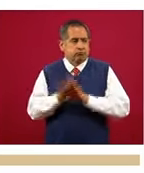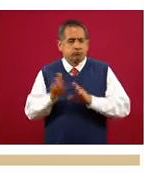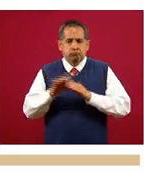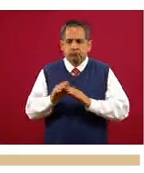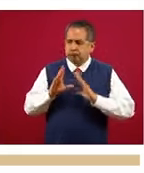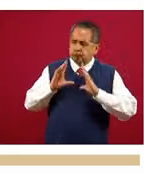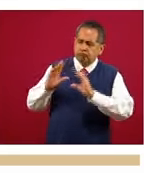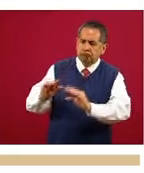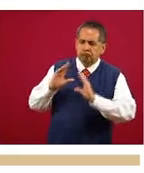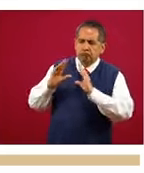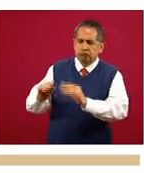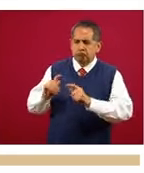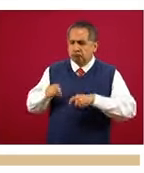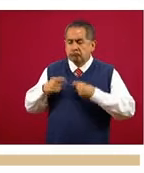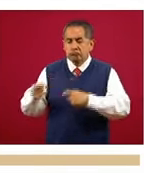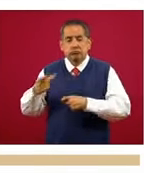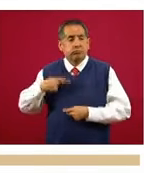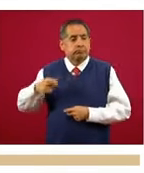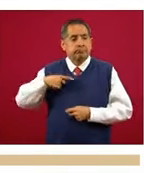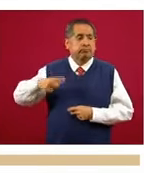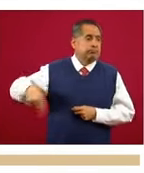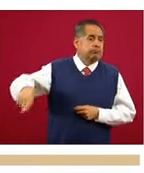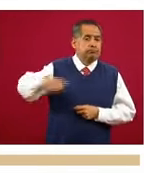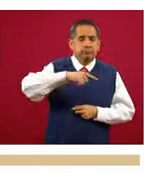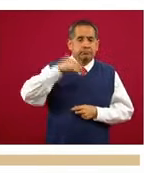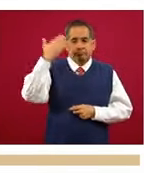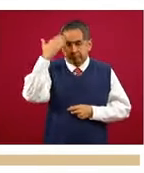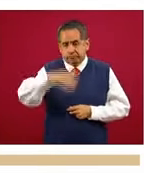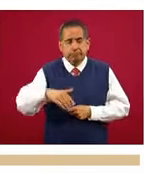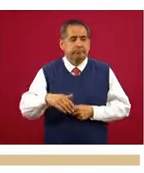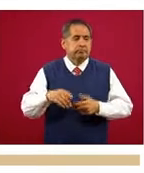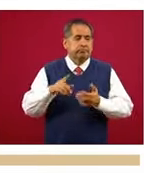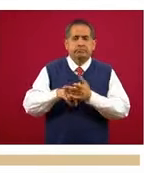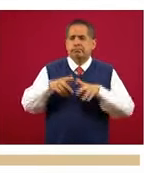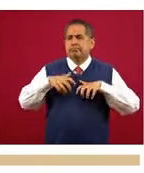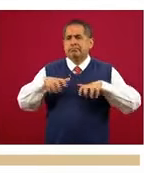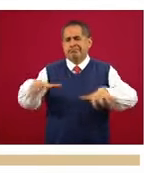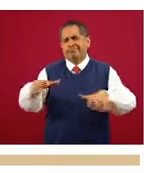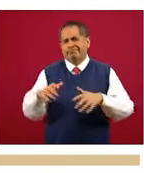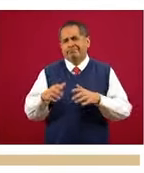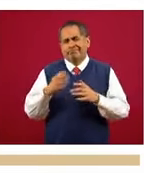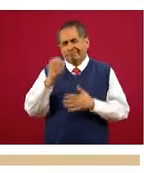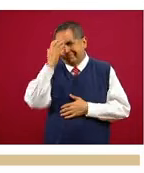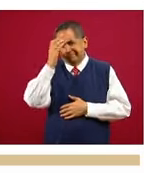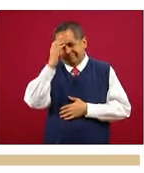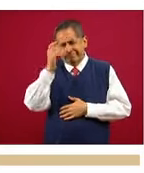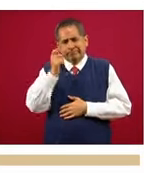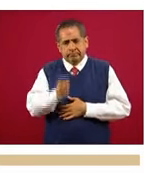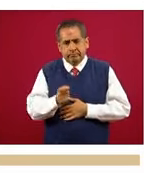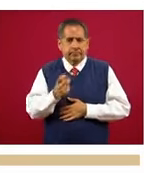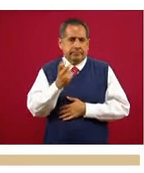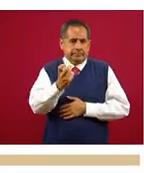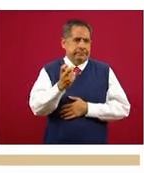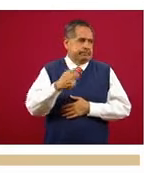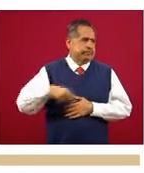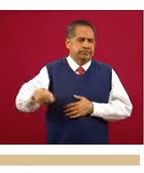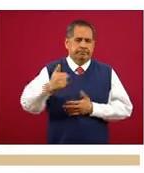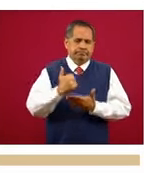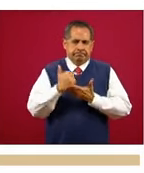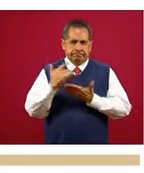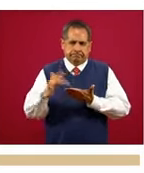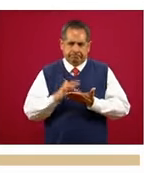de educación tanto para los trabajadores de la salud como para la población general. Y es aquí donde solicitamos su apoyo.